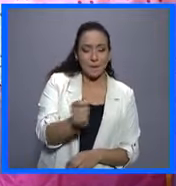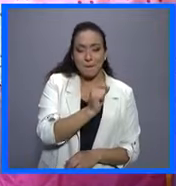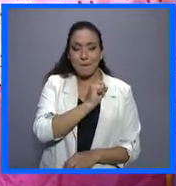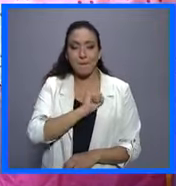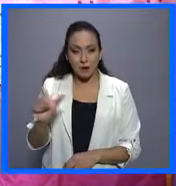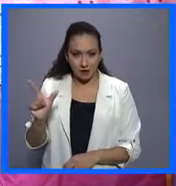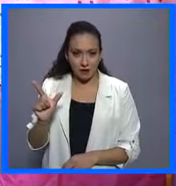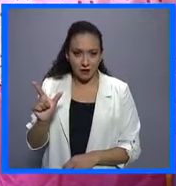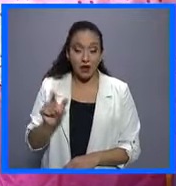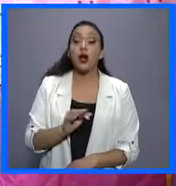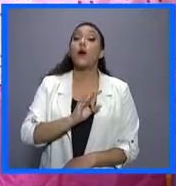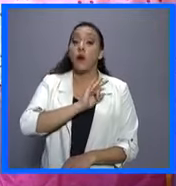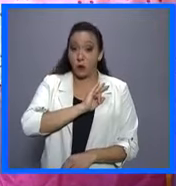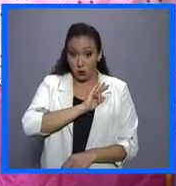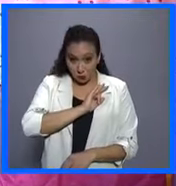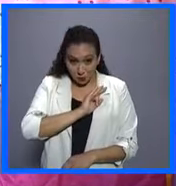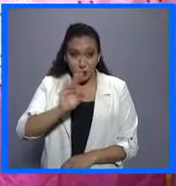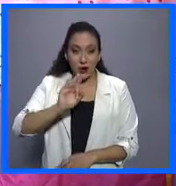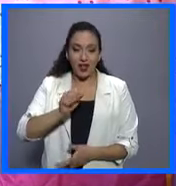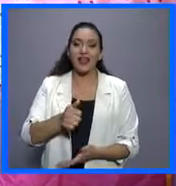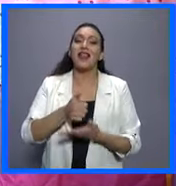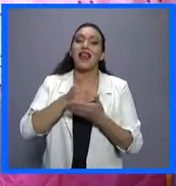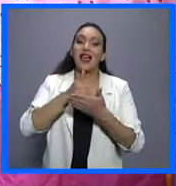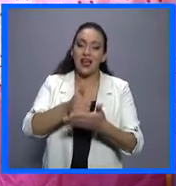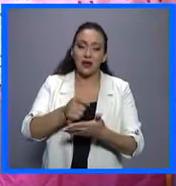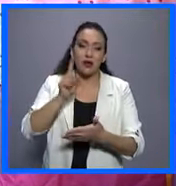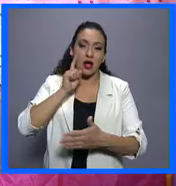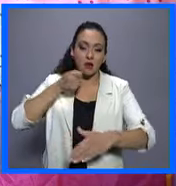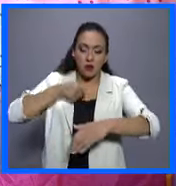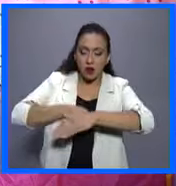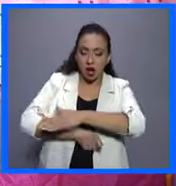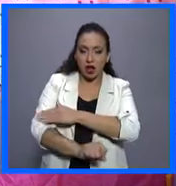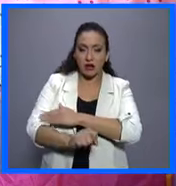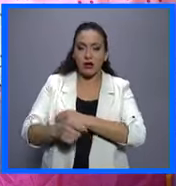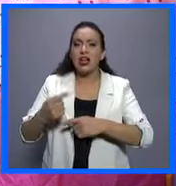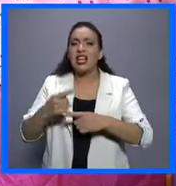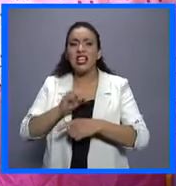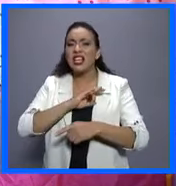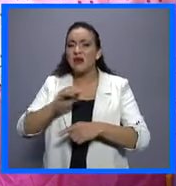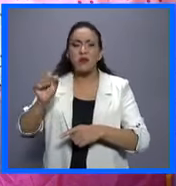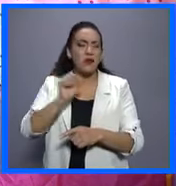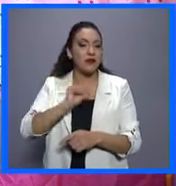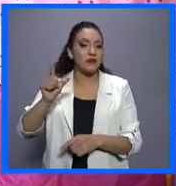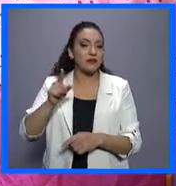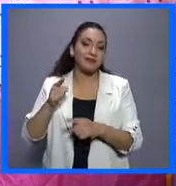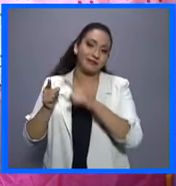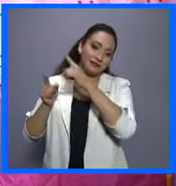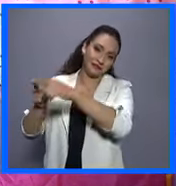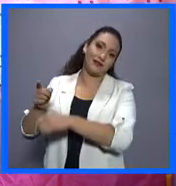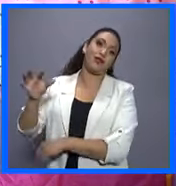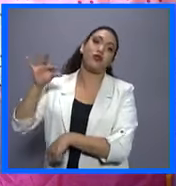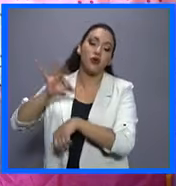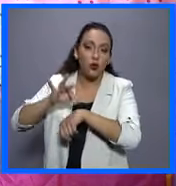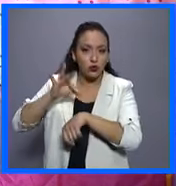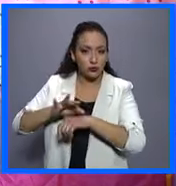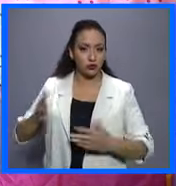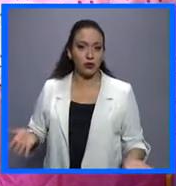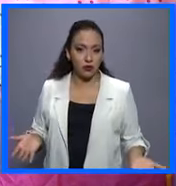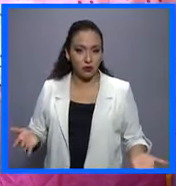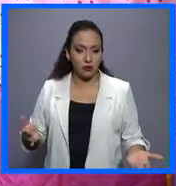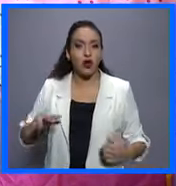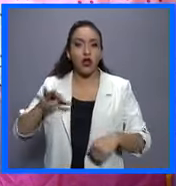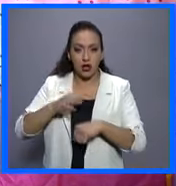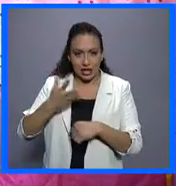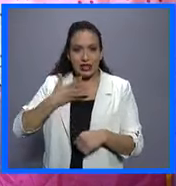profesional puede atender un parto. ¿Quién es el personal profesional? Pues los médicos con